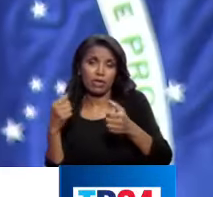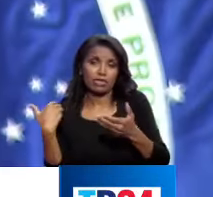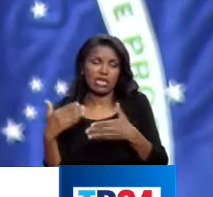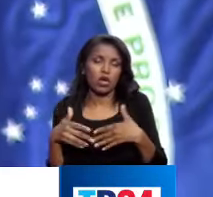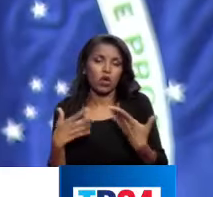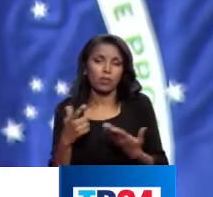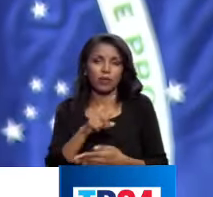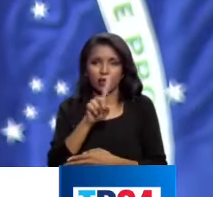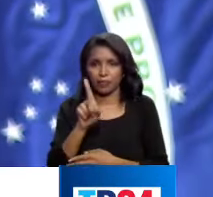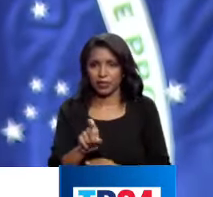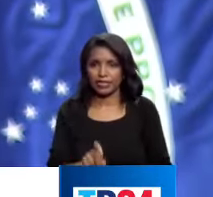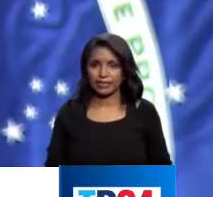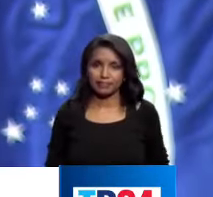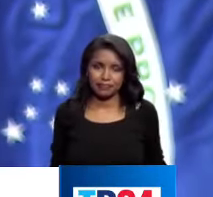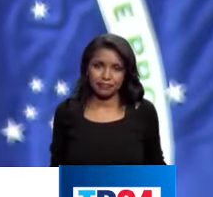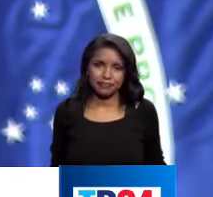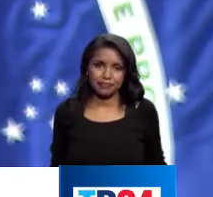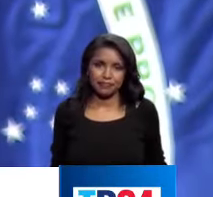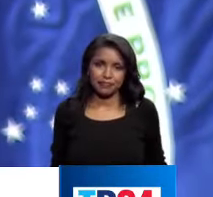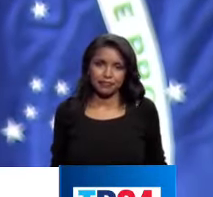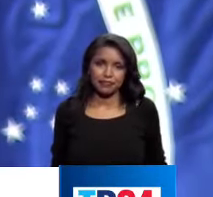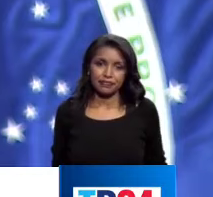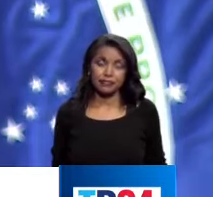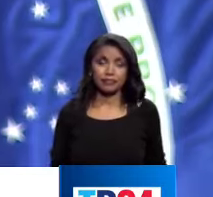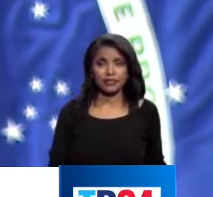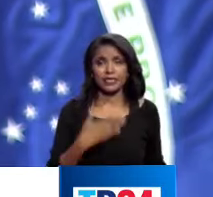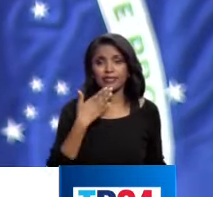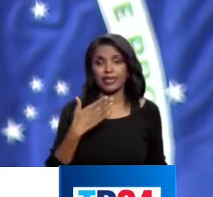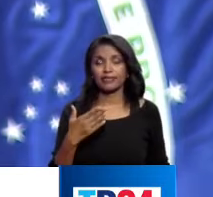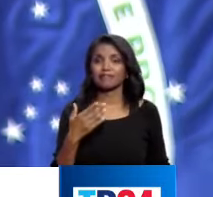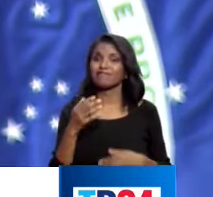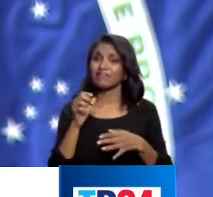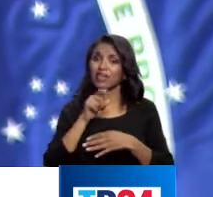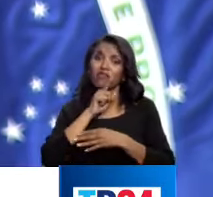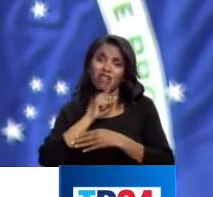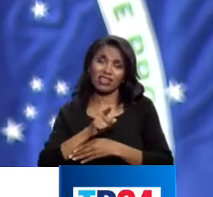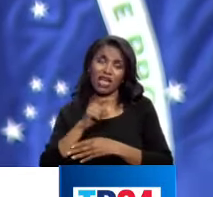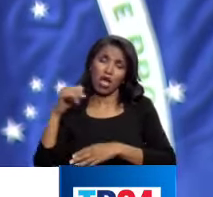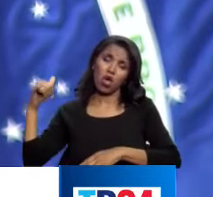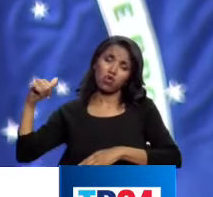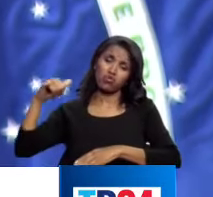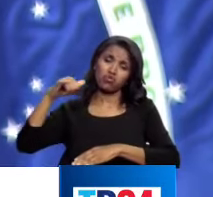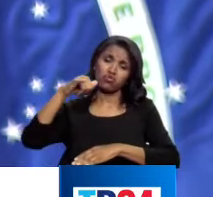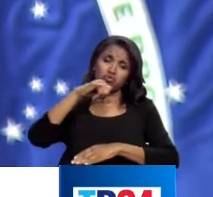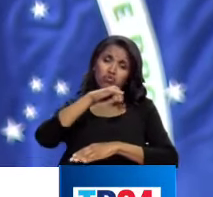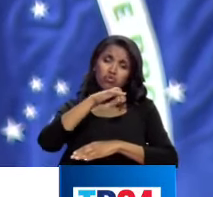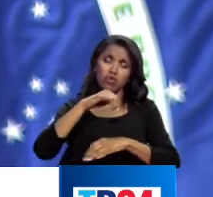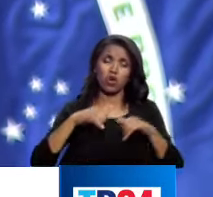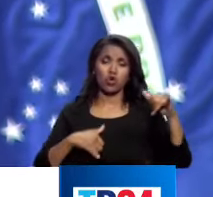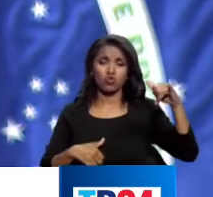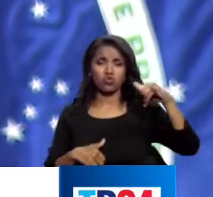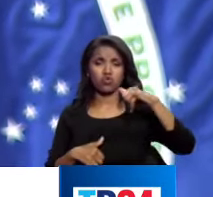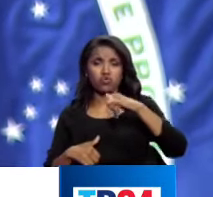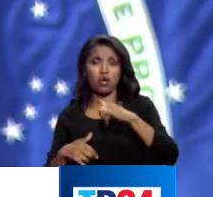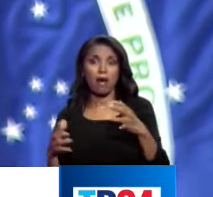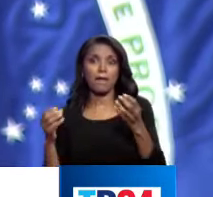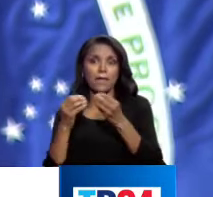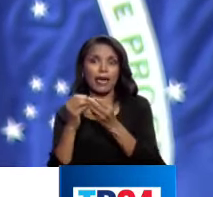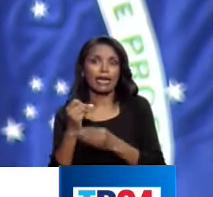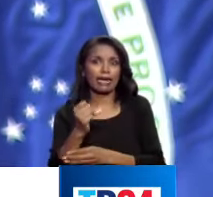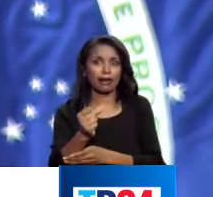minuto. Muchísimas gracias. Mira, efectivamente, el espacio aéreo es la principal manera de mover pasajeros y